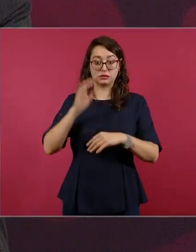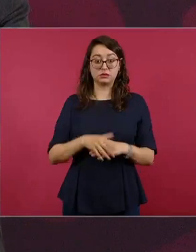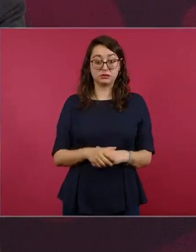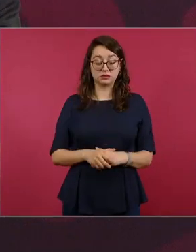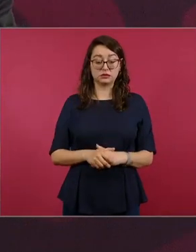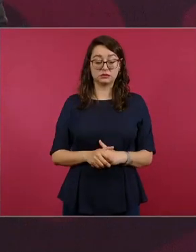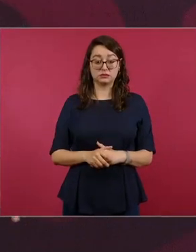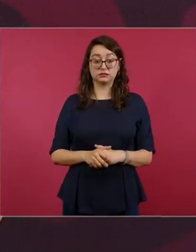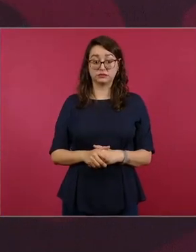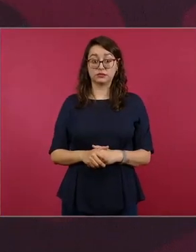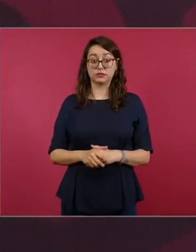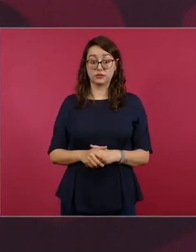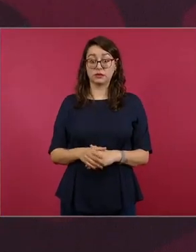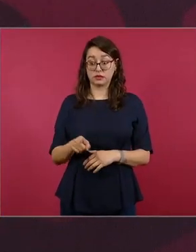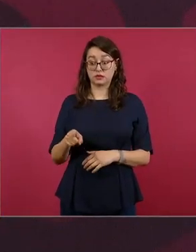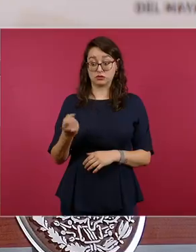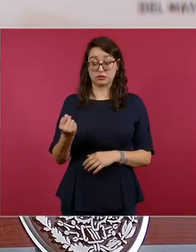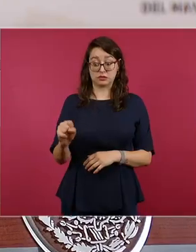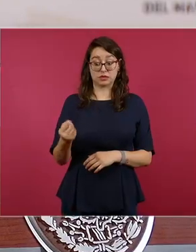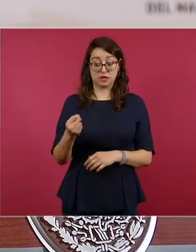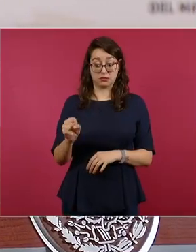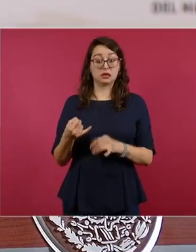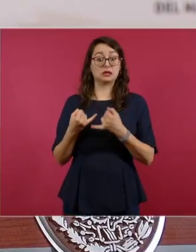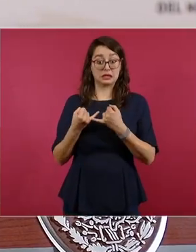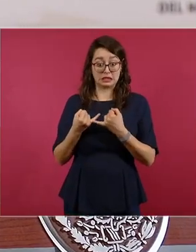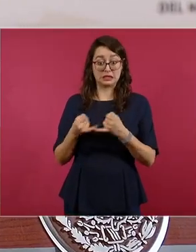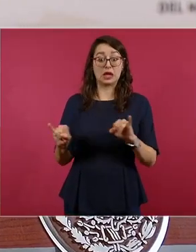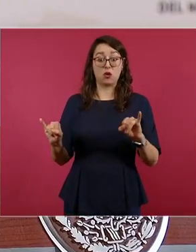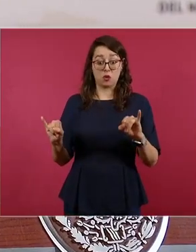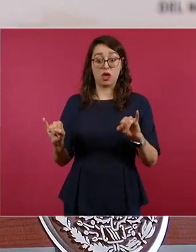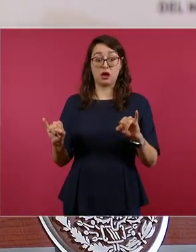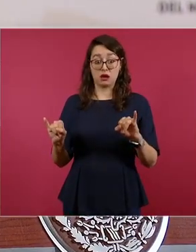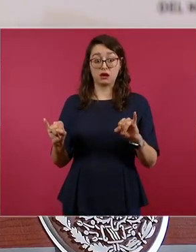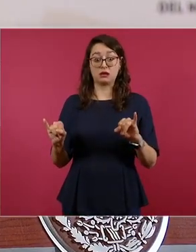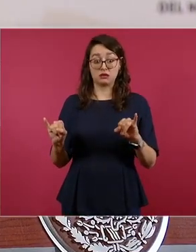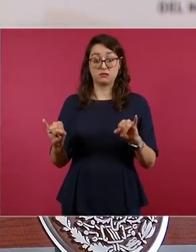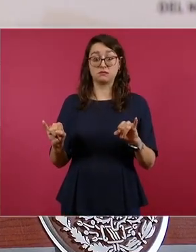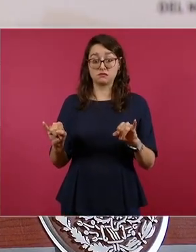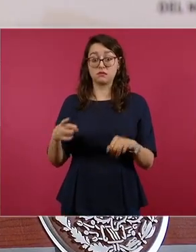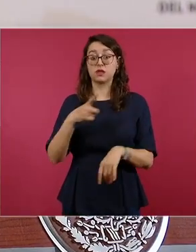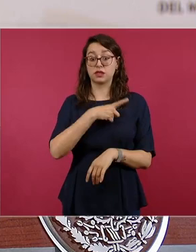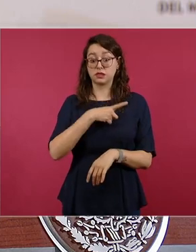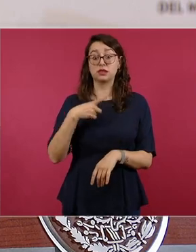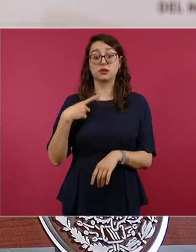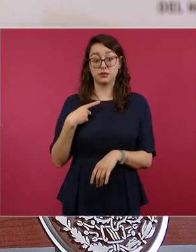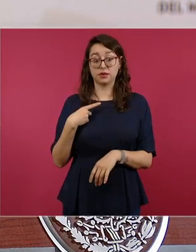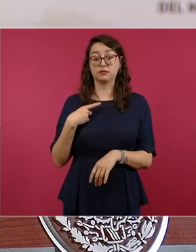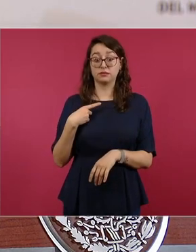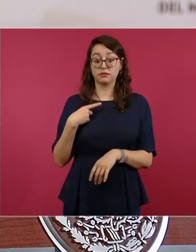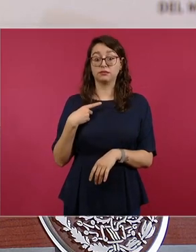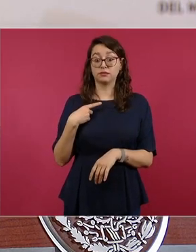tenemos que inaugurar o mejor dicho terminar esos dos puentes